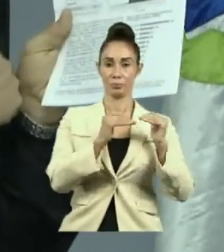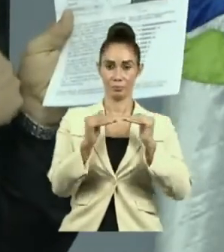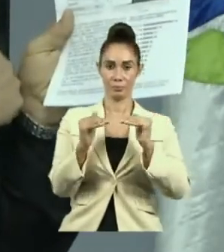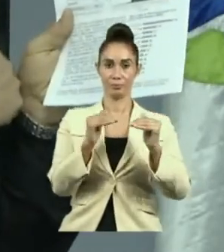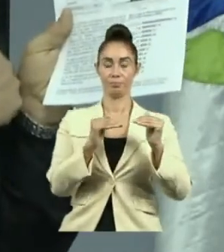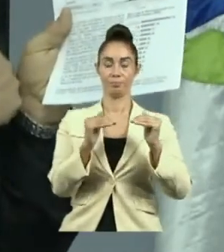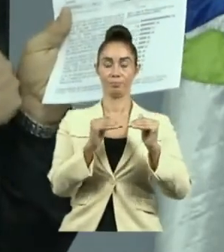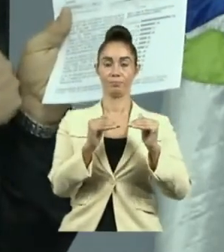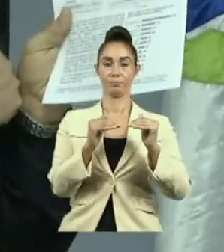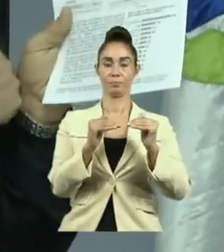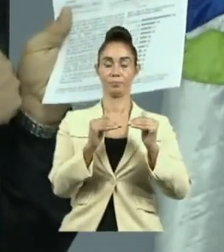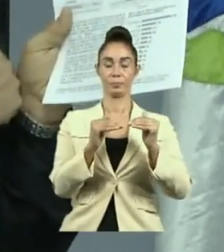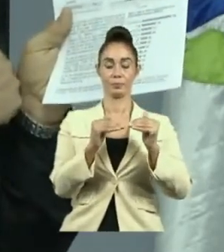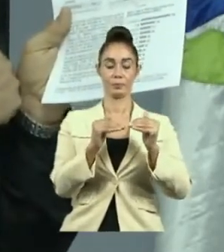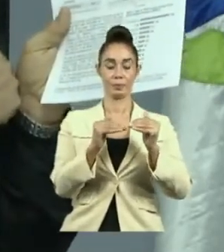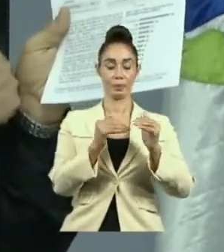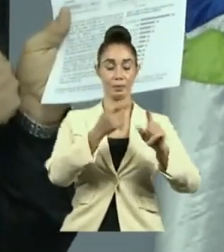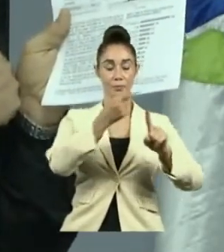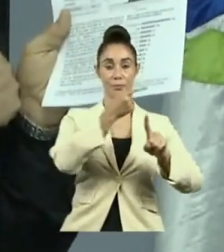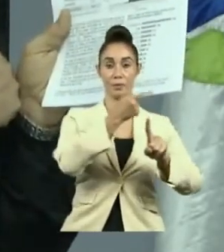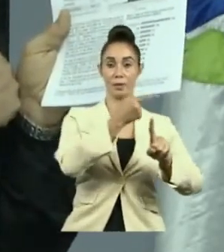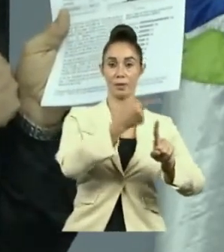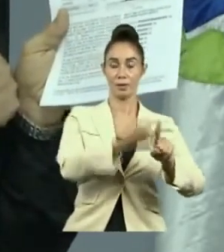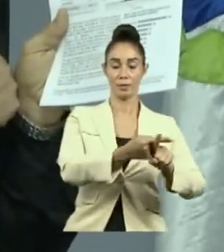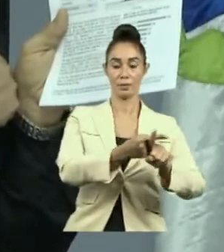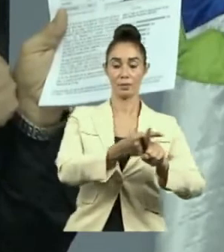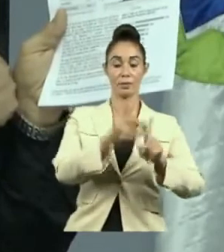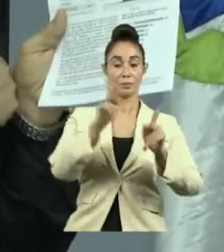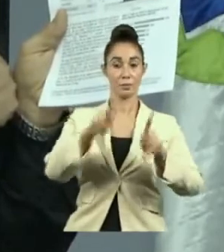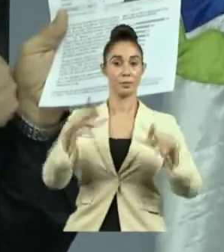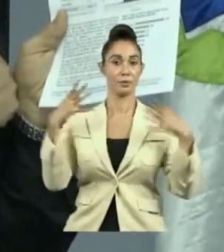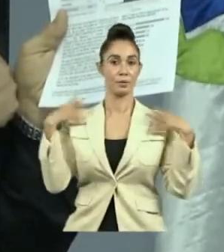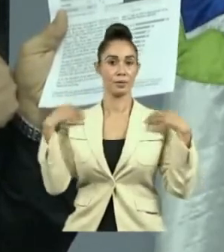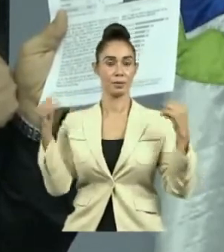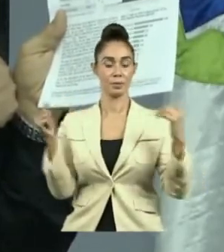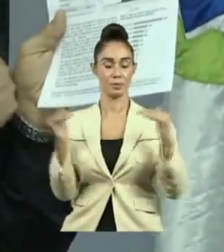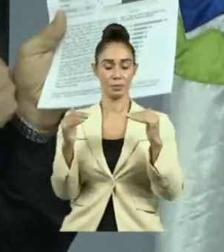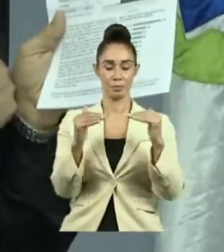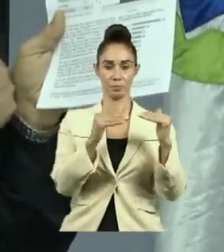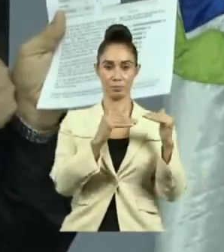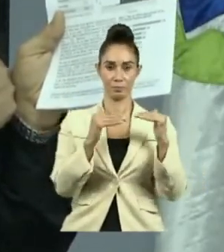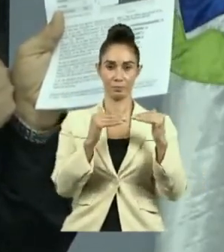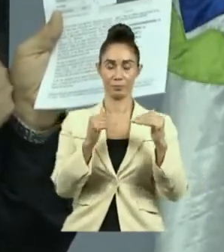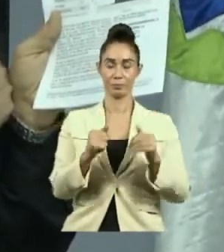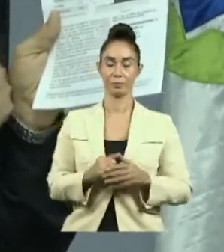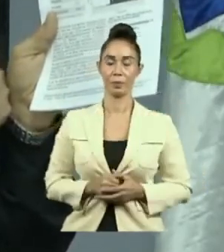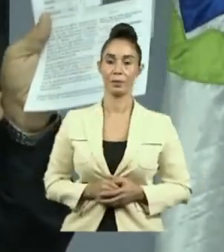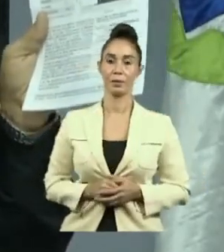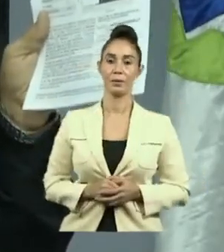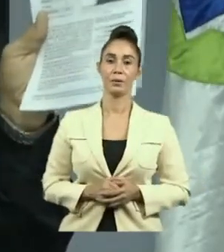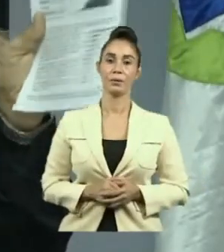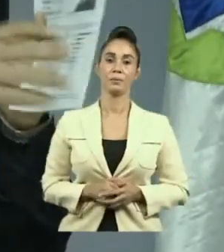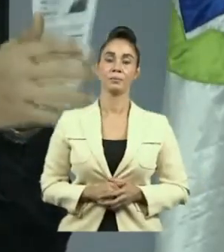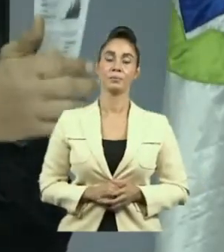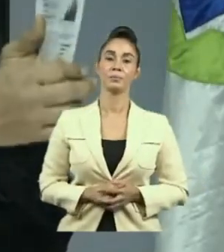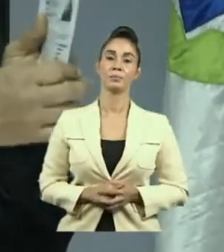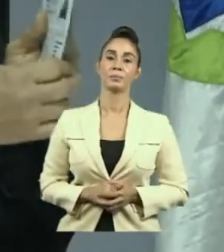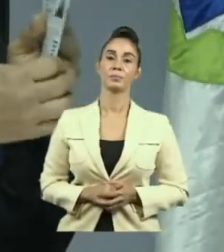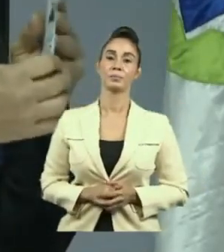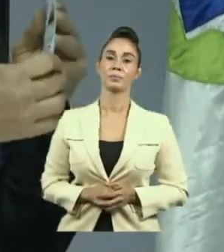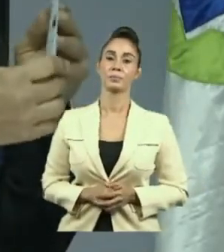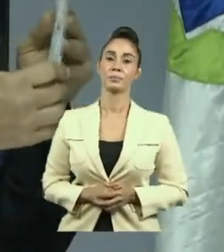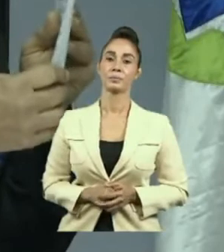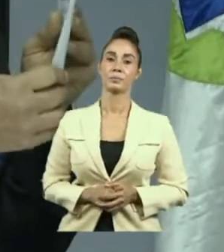y las partes de positivos y recuperados lo que va a expresar de que la